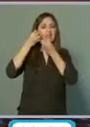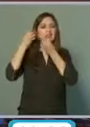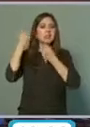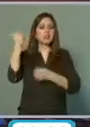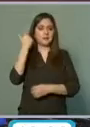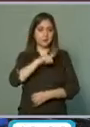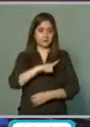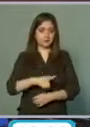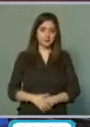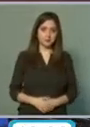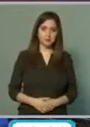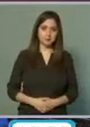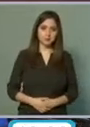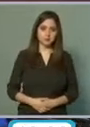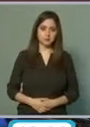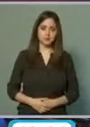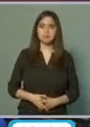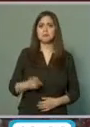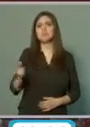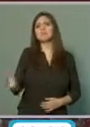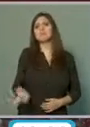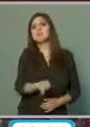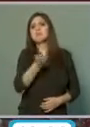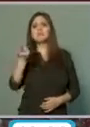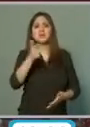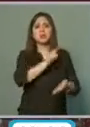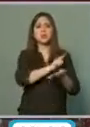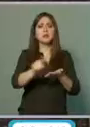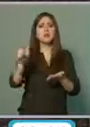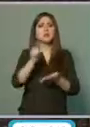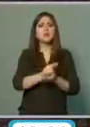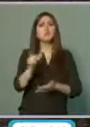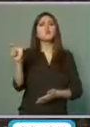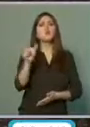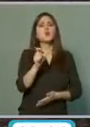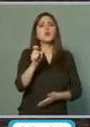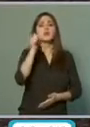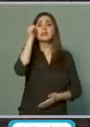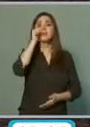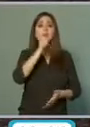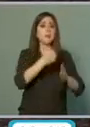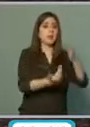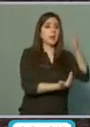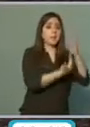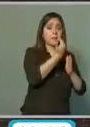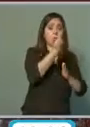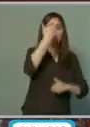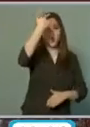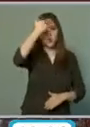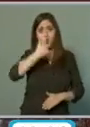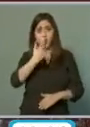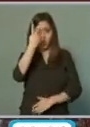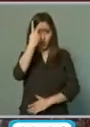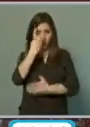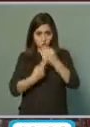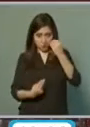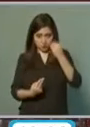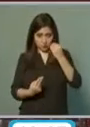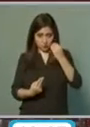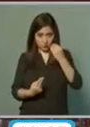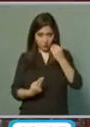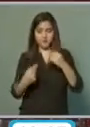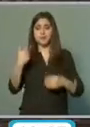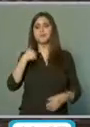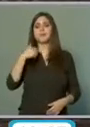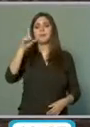ejemplo, ¿cada cuándo tenemos que hacer esta limpieza? La limpieza es mañana y noche, Ok. 2 veces al día. Pero te voy a dar un